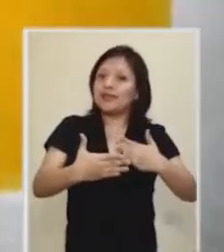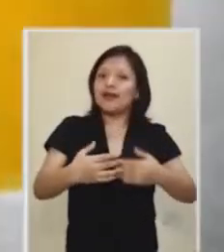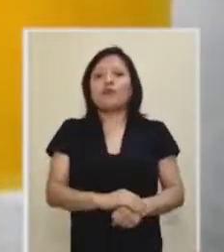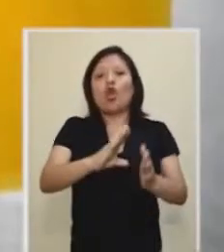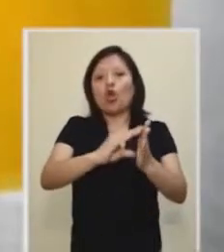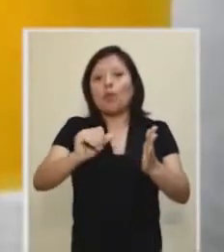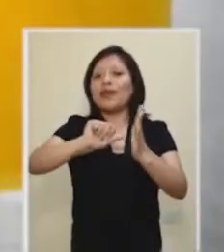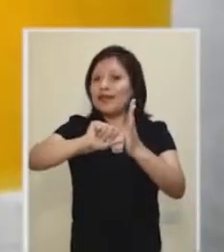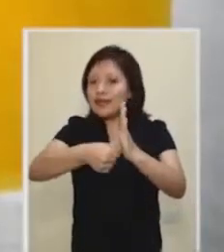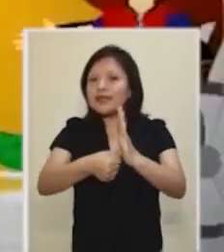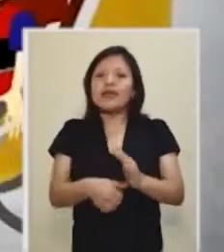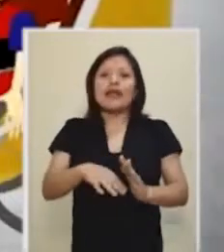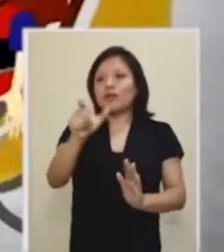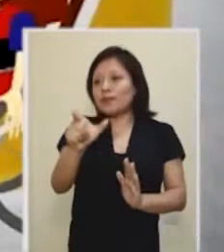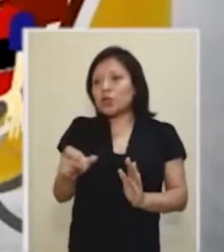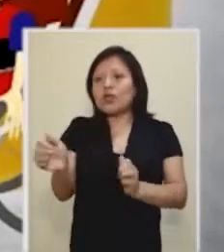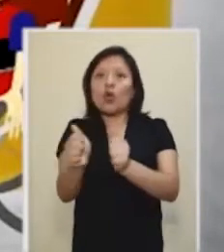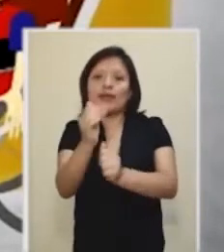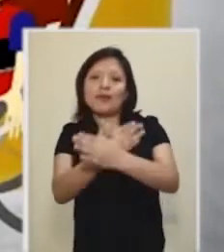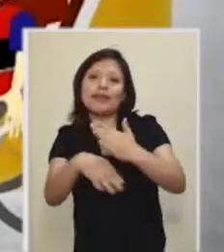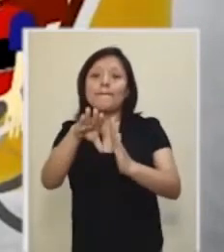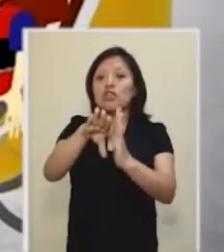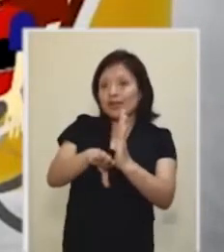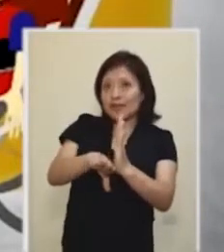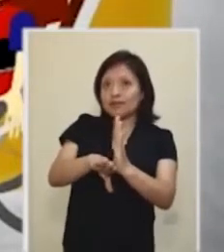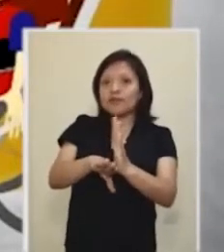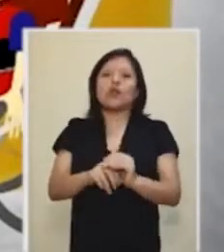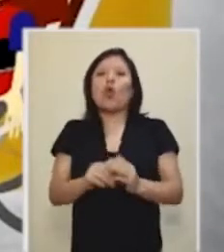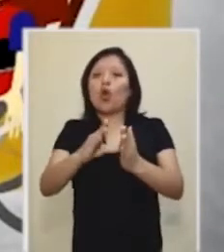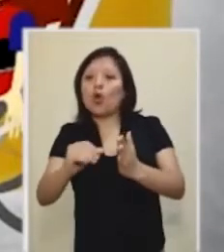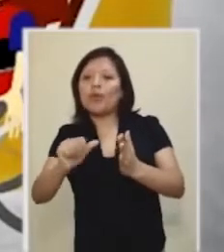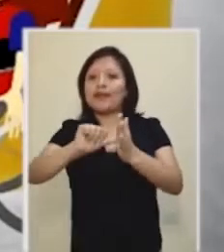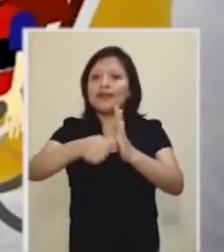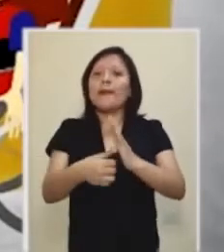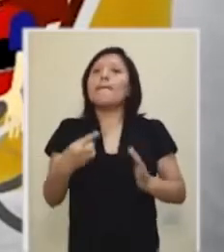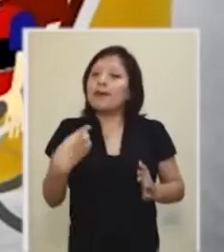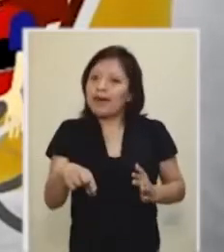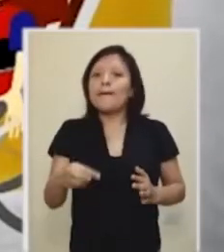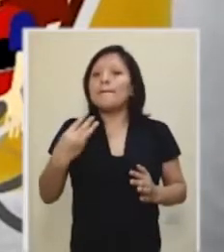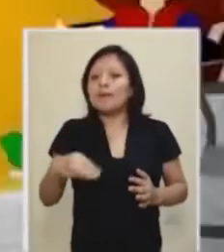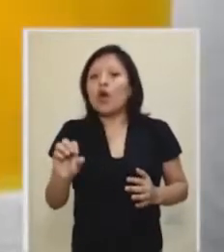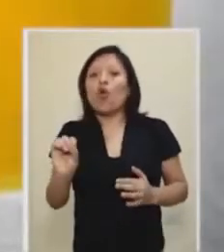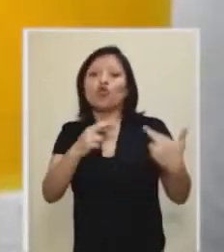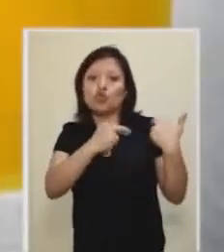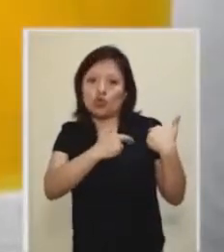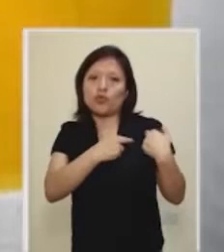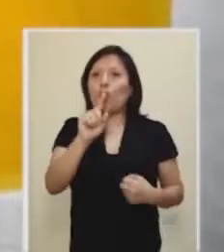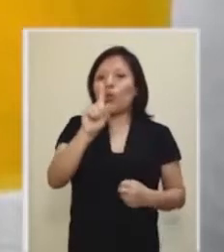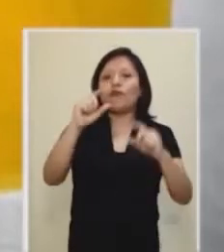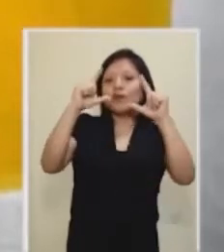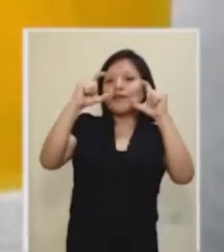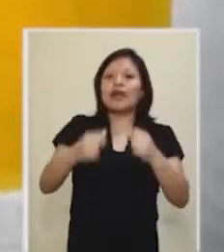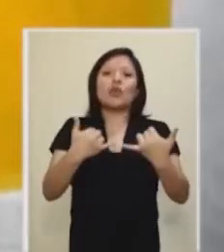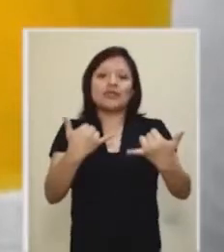privadas tienen que, empresas que tengan más de 50 trabajadores, tienen que incluir el 3 por ciento, vacantes para personas con discapacidad.